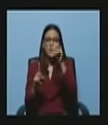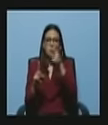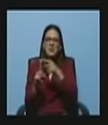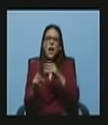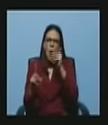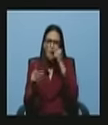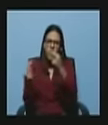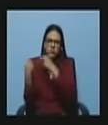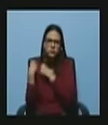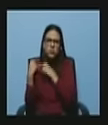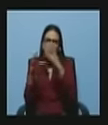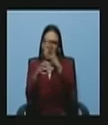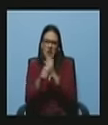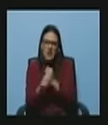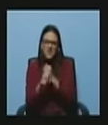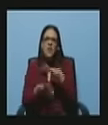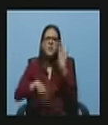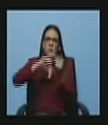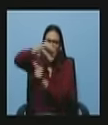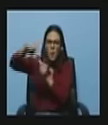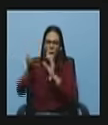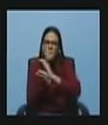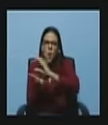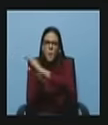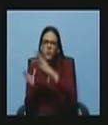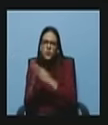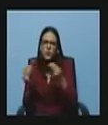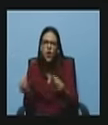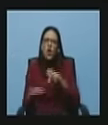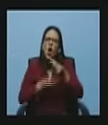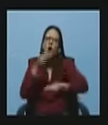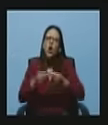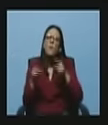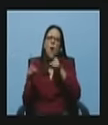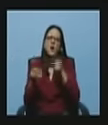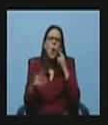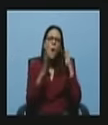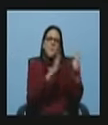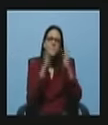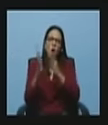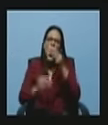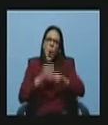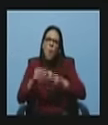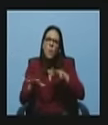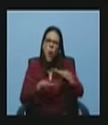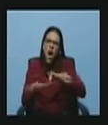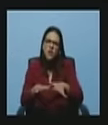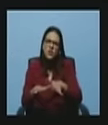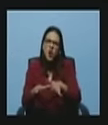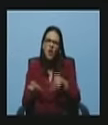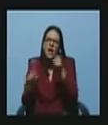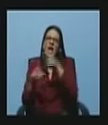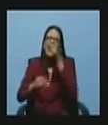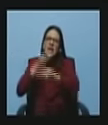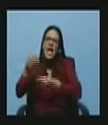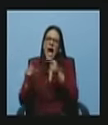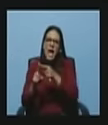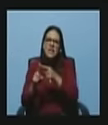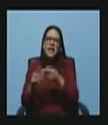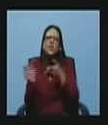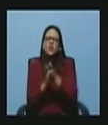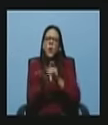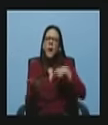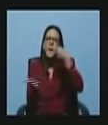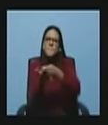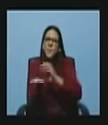Hacienda, el director de Desarrollo Económico del país. ¿Cómo hacía? ¿Cuál era el procedimiento que Silva hacía para hacer ese pago? ¿O